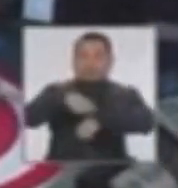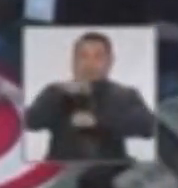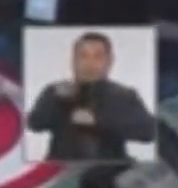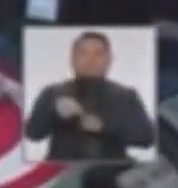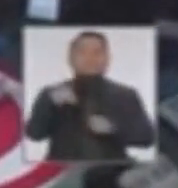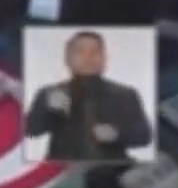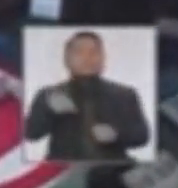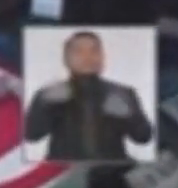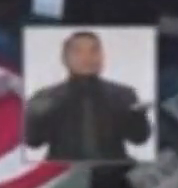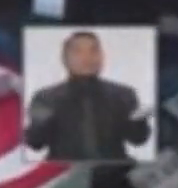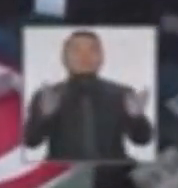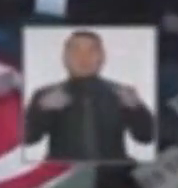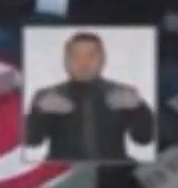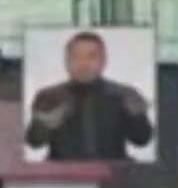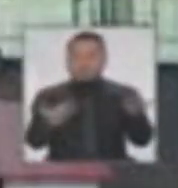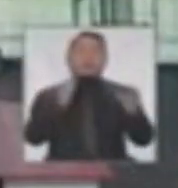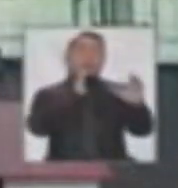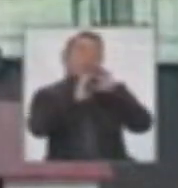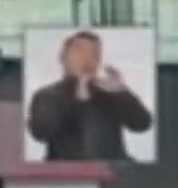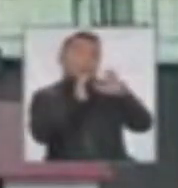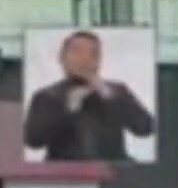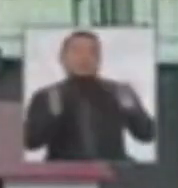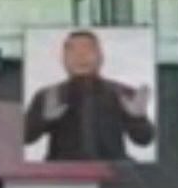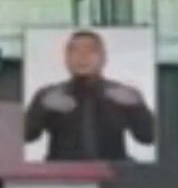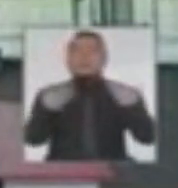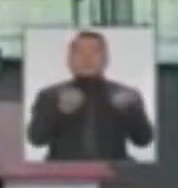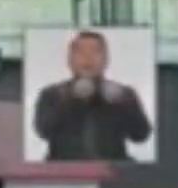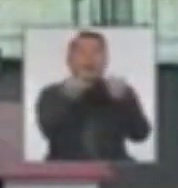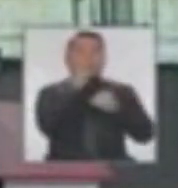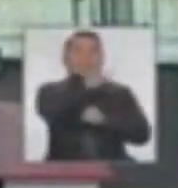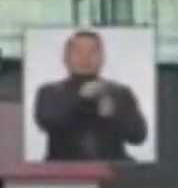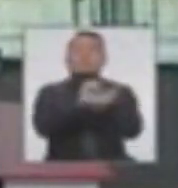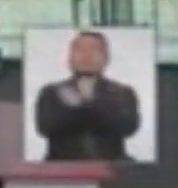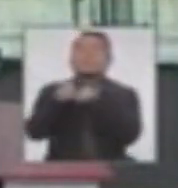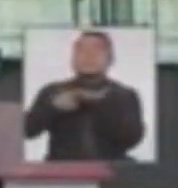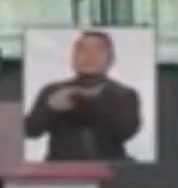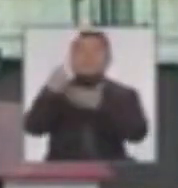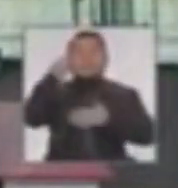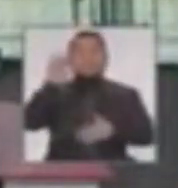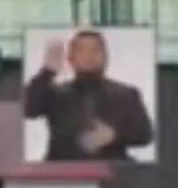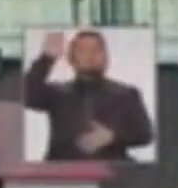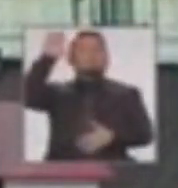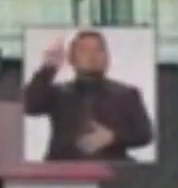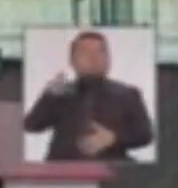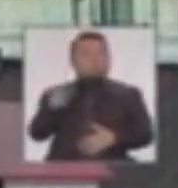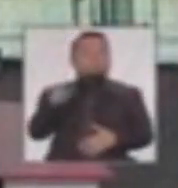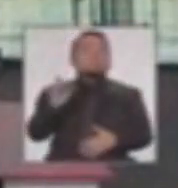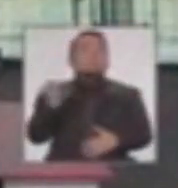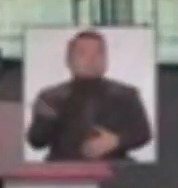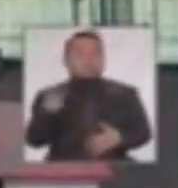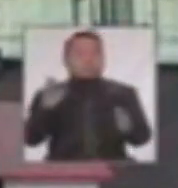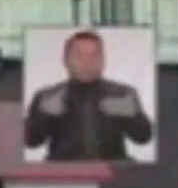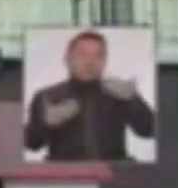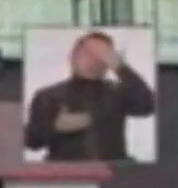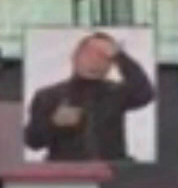corresponde y que se haga con rapidez, porque los peruanos no podemos estar esperando tanto tiempo a la justicia. Ya, pero cuando dices lo que ha hecho el Fujimorismo con el